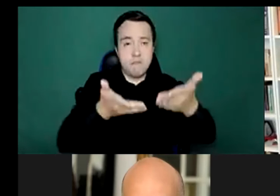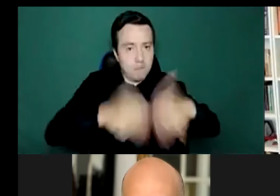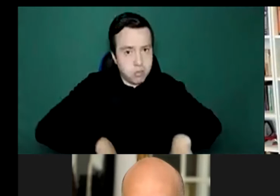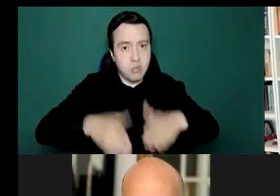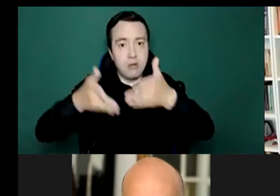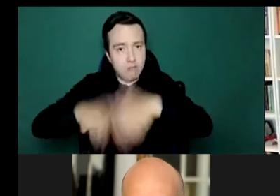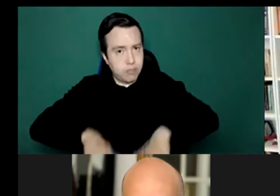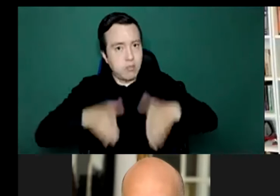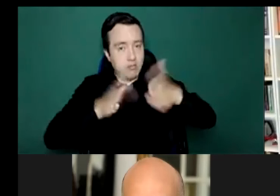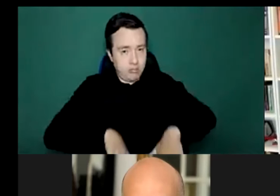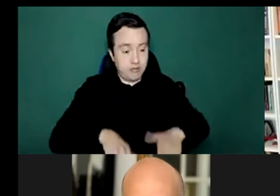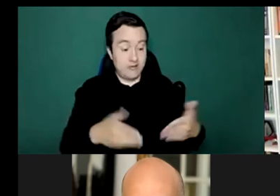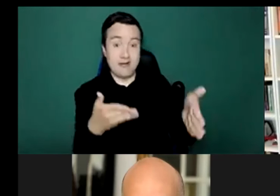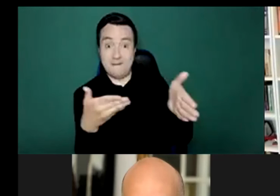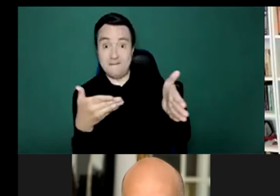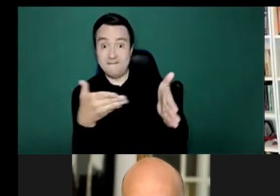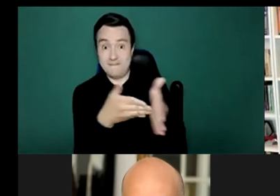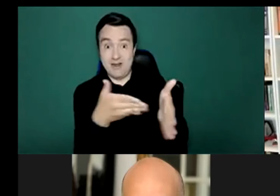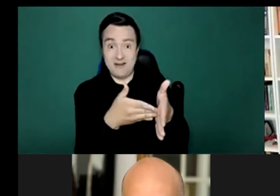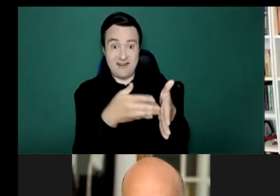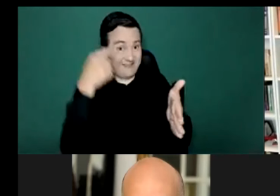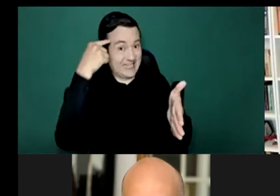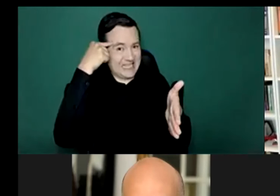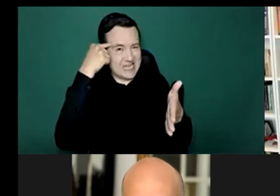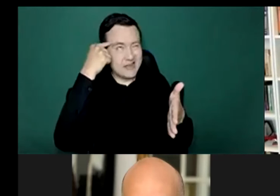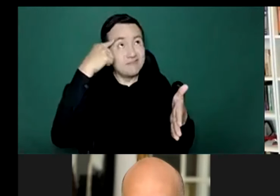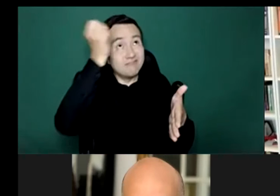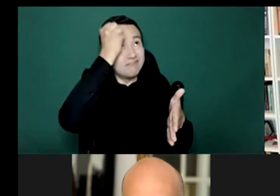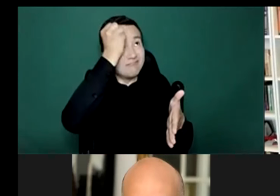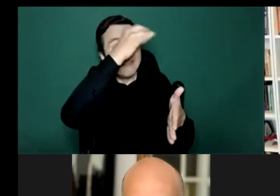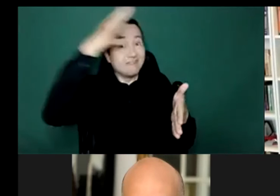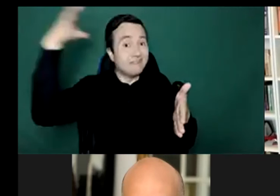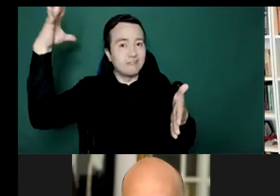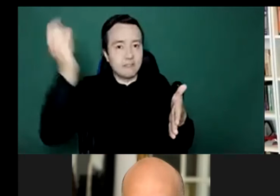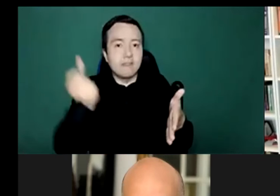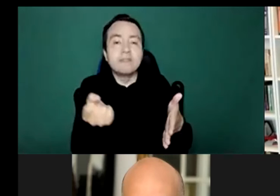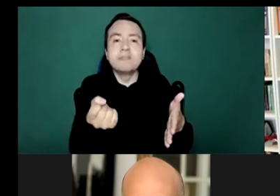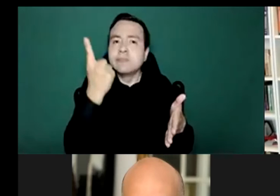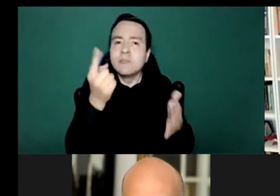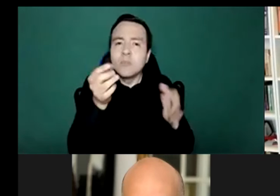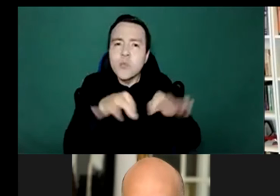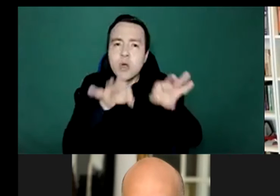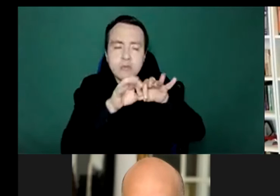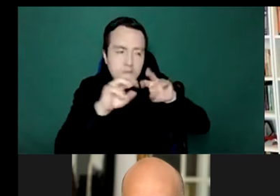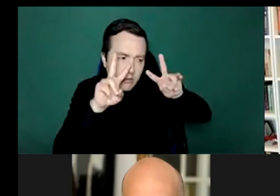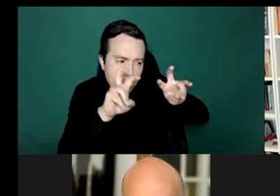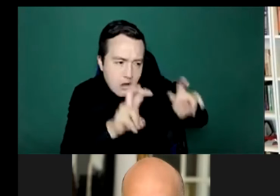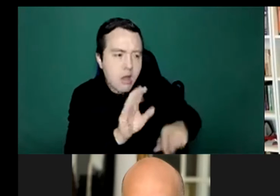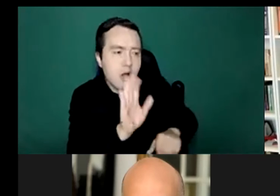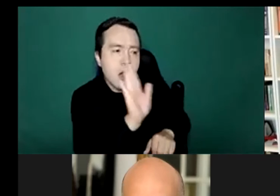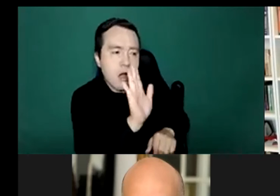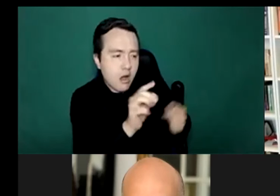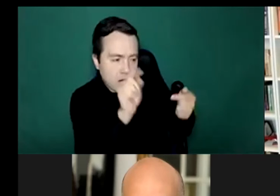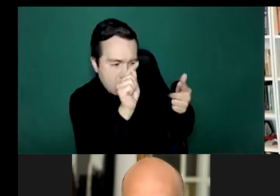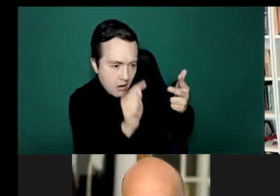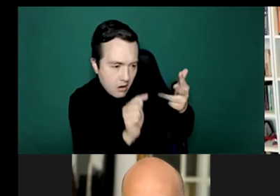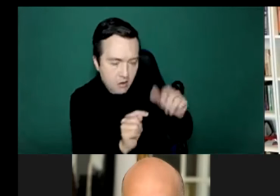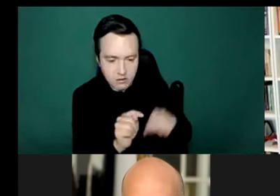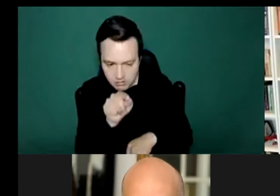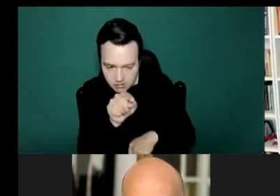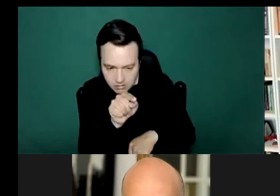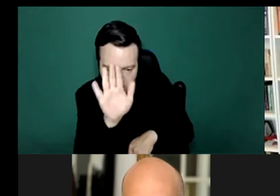barreras implica avanzar hacia una caracterización sistemática de las dimensiones y tipos de barreras.